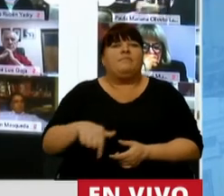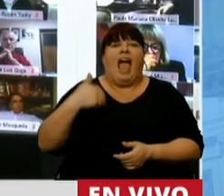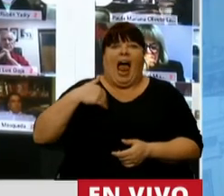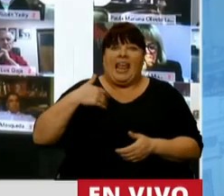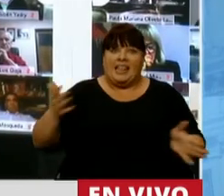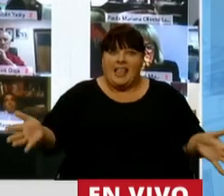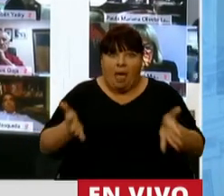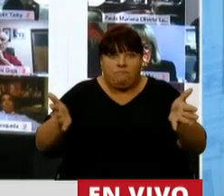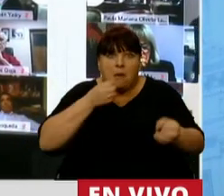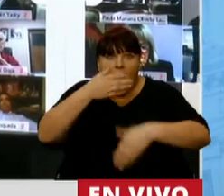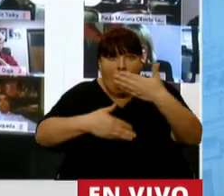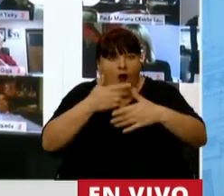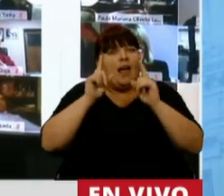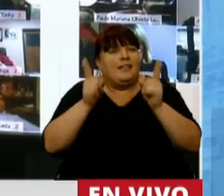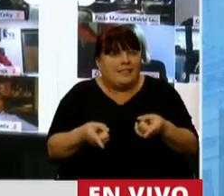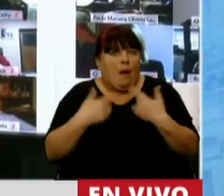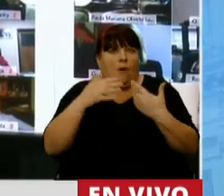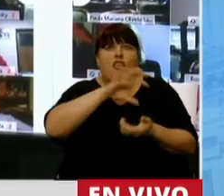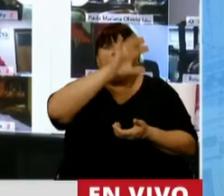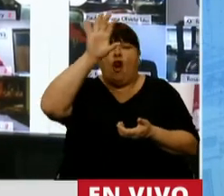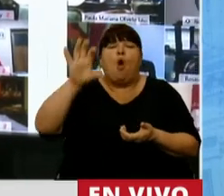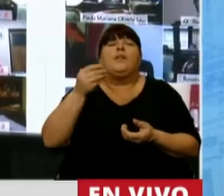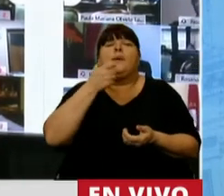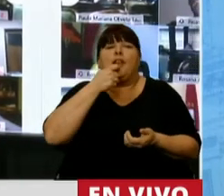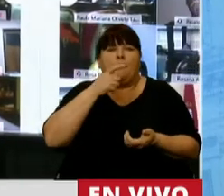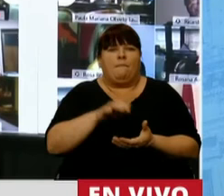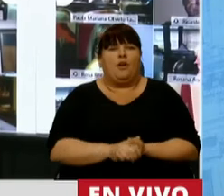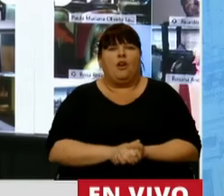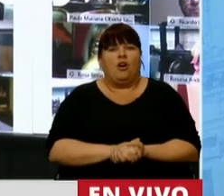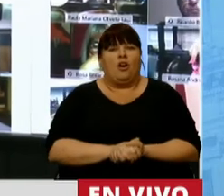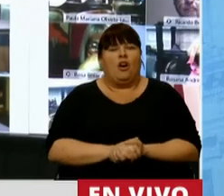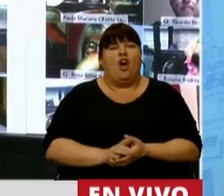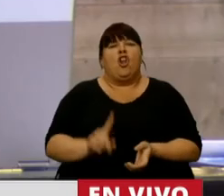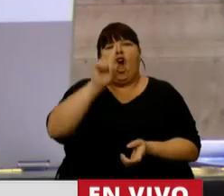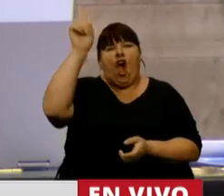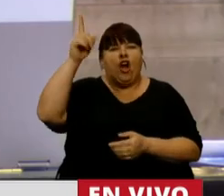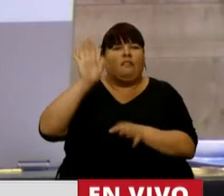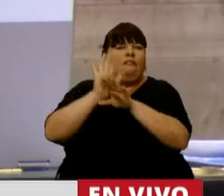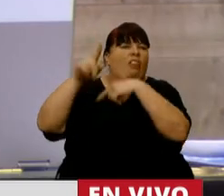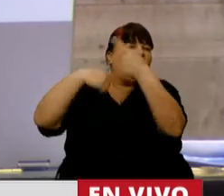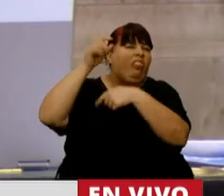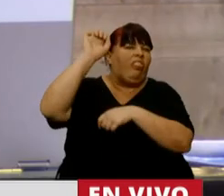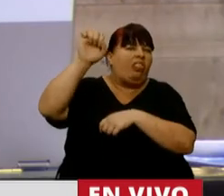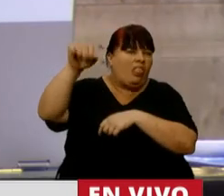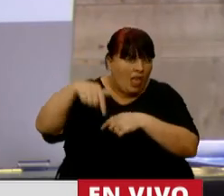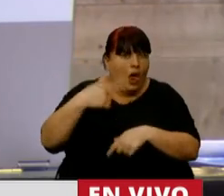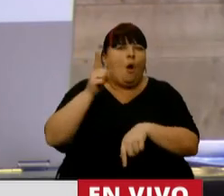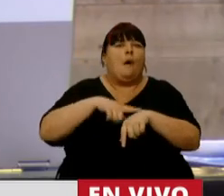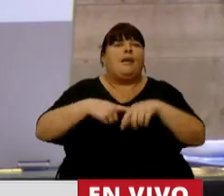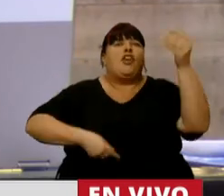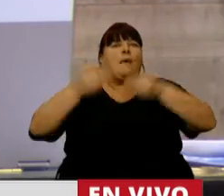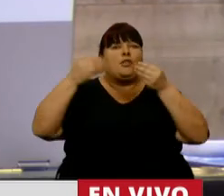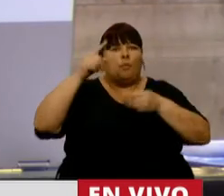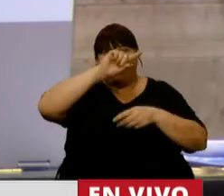Argentina de pie también puede sumar las provincias de ese NEA tan postergado y que a la hora de los